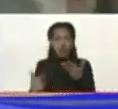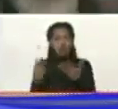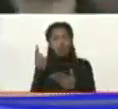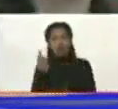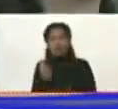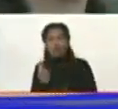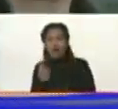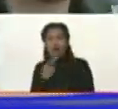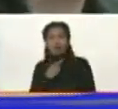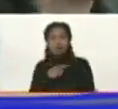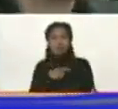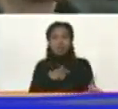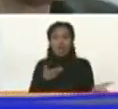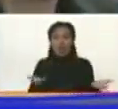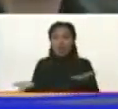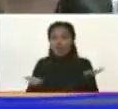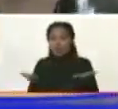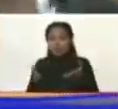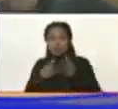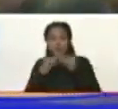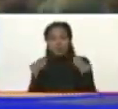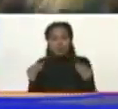su logística.